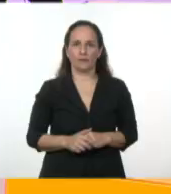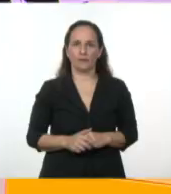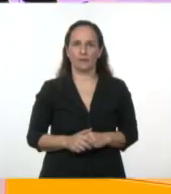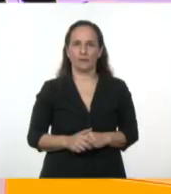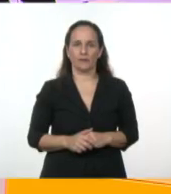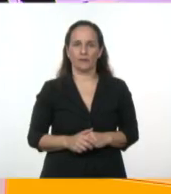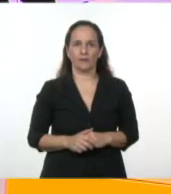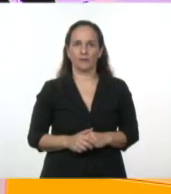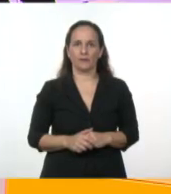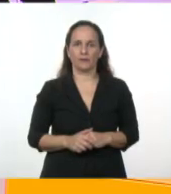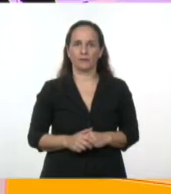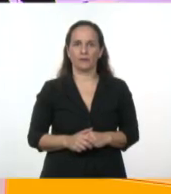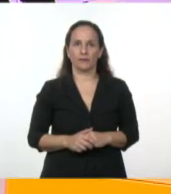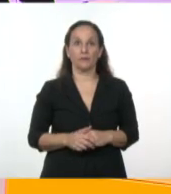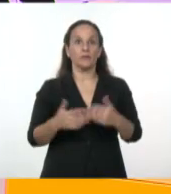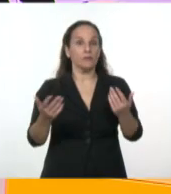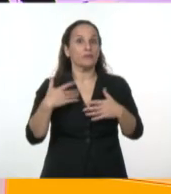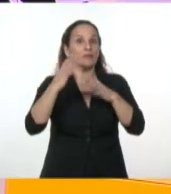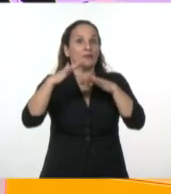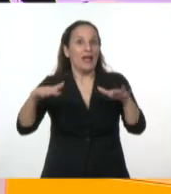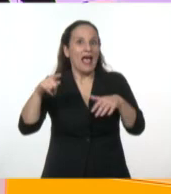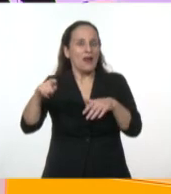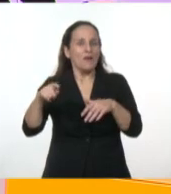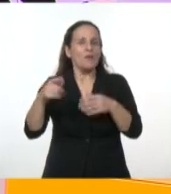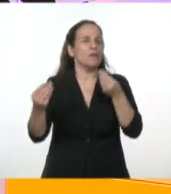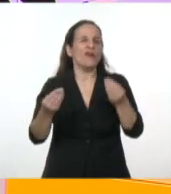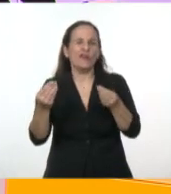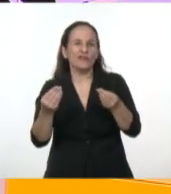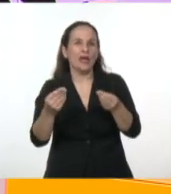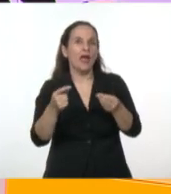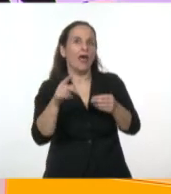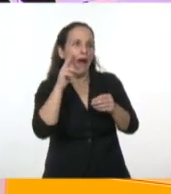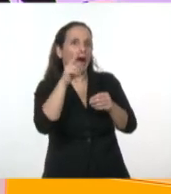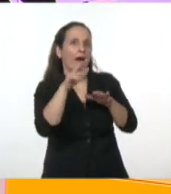Entonces, vamos a ver que lo que están haciendo los chicos y las chicas es a partir de un hecho